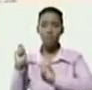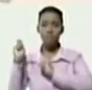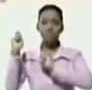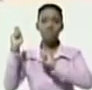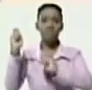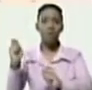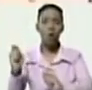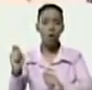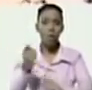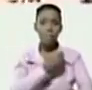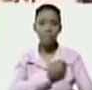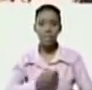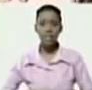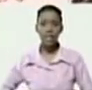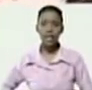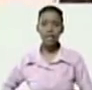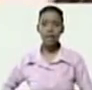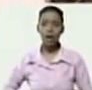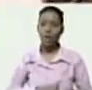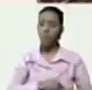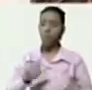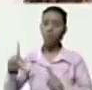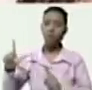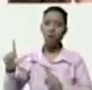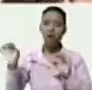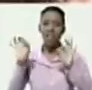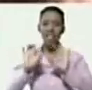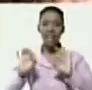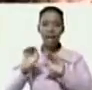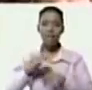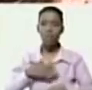presidencia y listo, nadie podía juzgarlo.